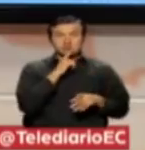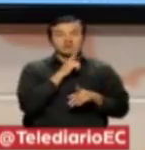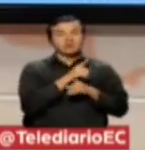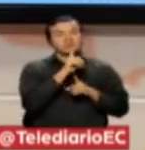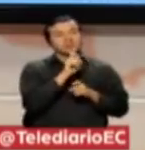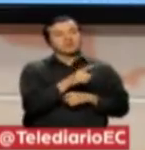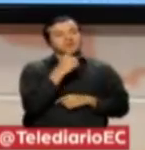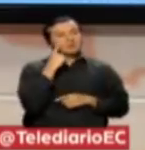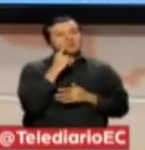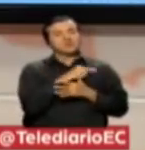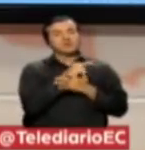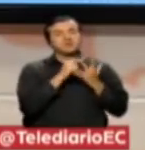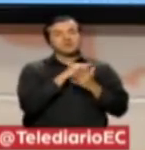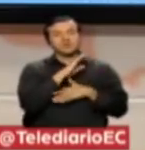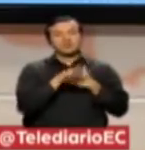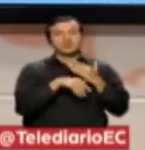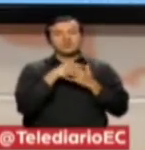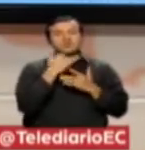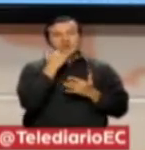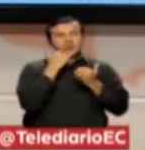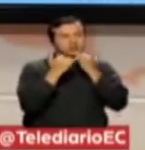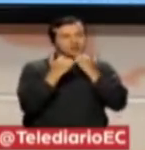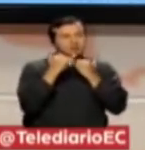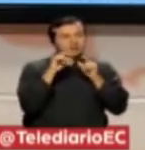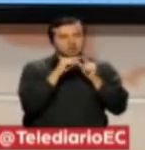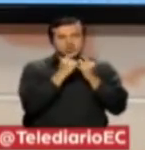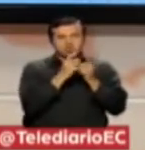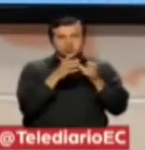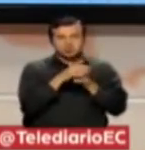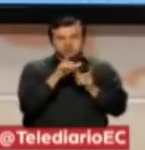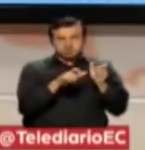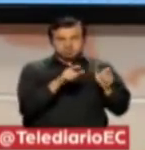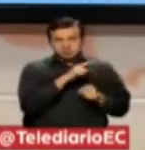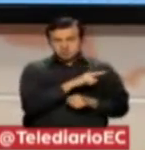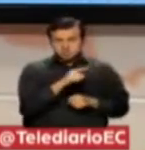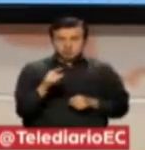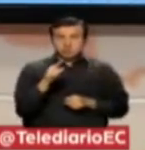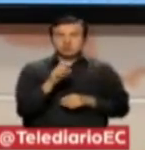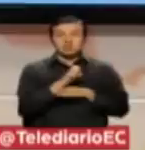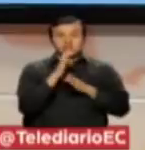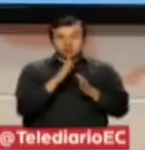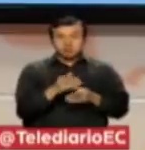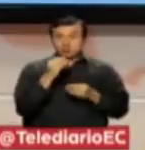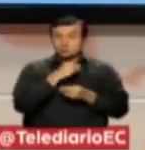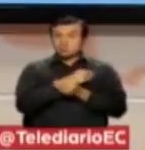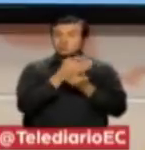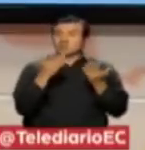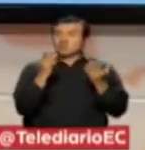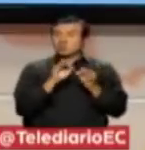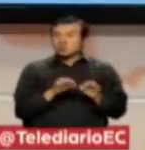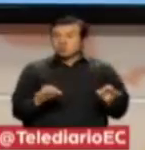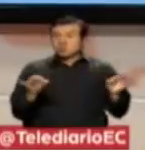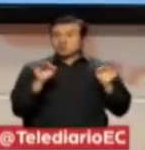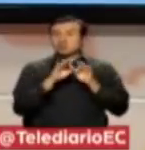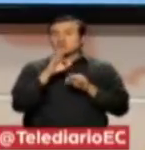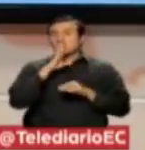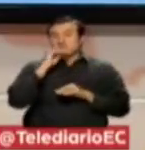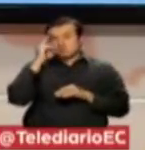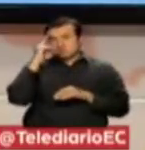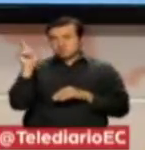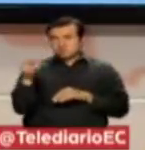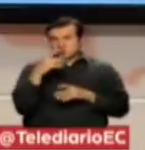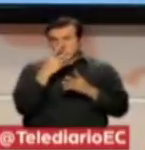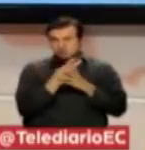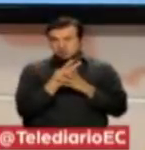preguntar cuáles fueron todas las fechorías que hizo esa banda de huidos. Cuando los ecuatorianos lo sepan, lo fundamental no es que los correístas vayan a la